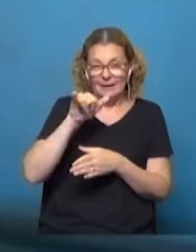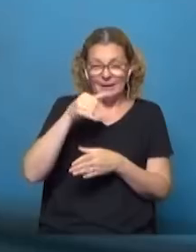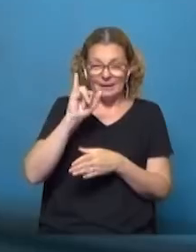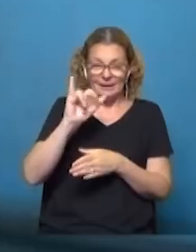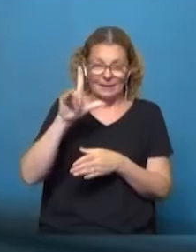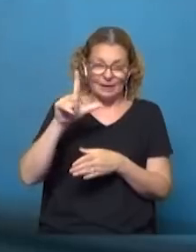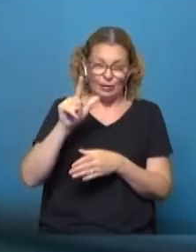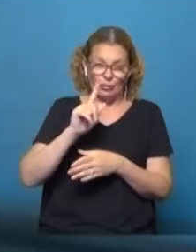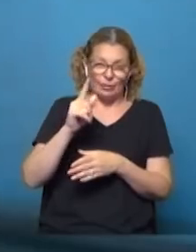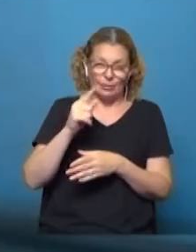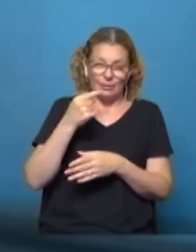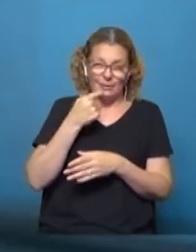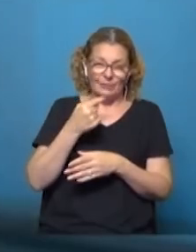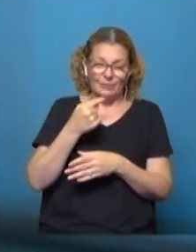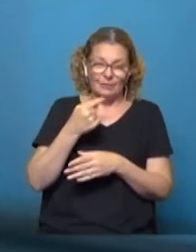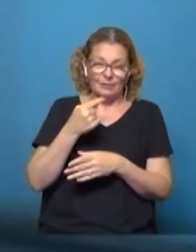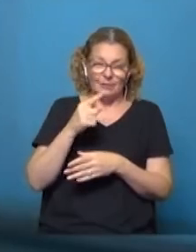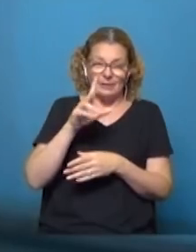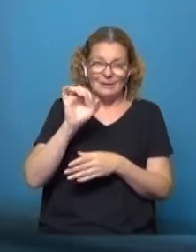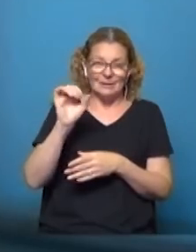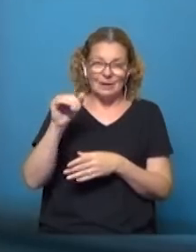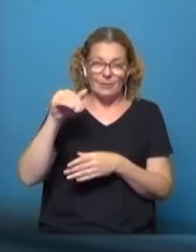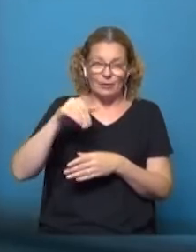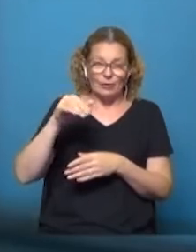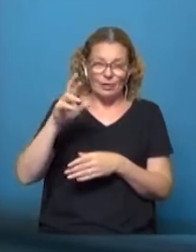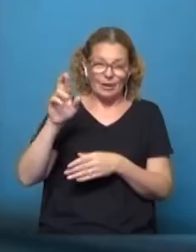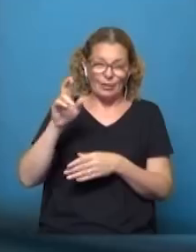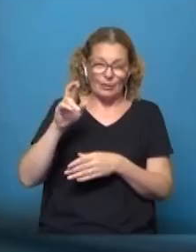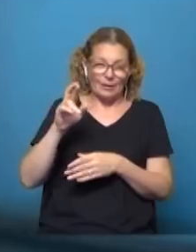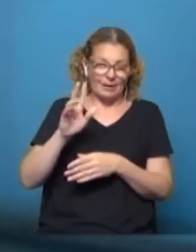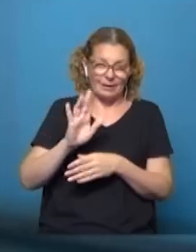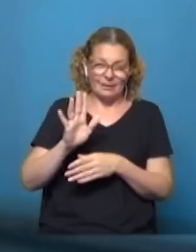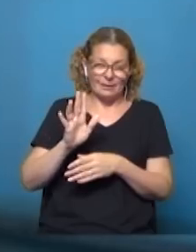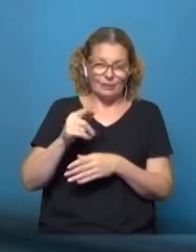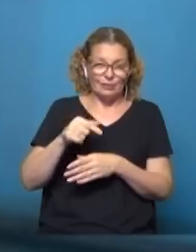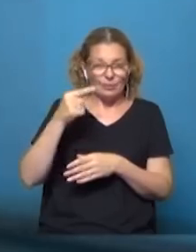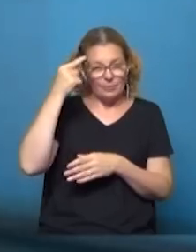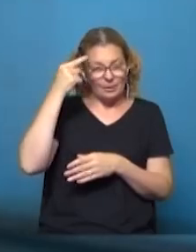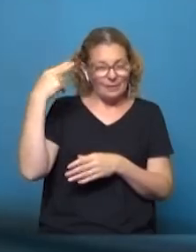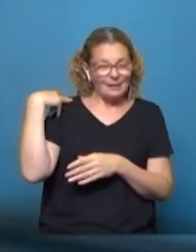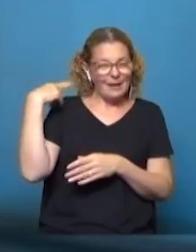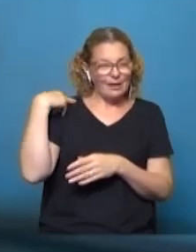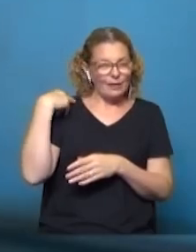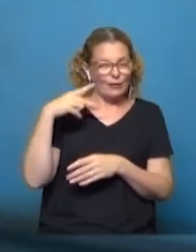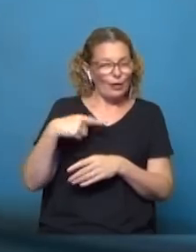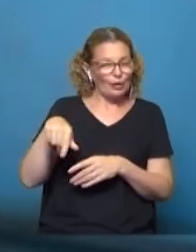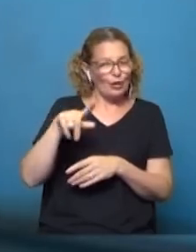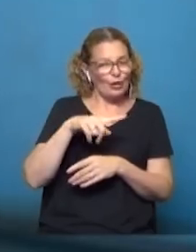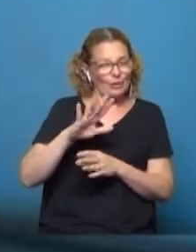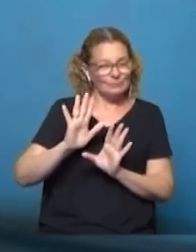que haya montado un negocio de 100 millones de dólares de pasaporte Yo no creo que él sea el jefe de todo este operativo